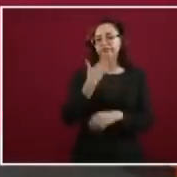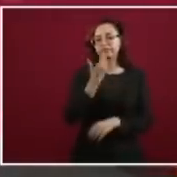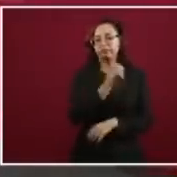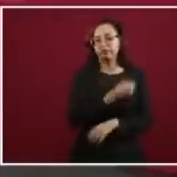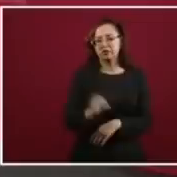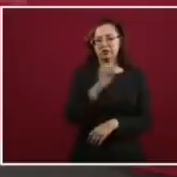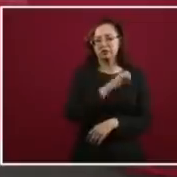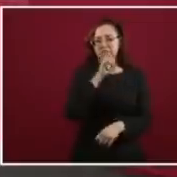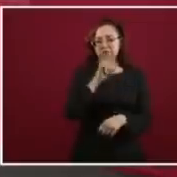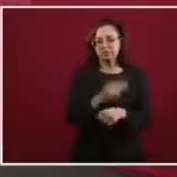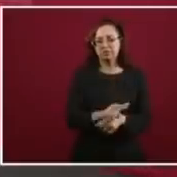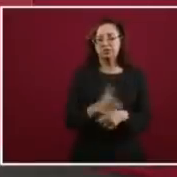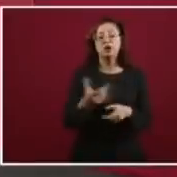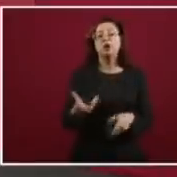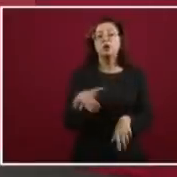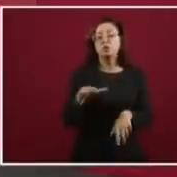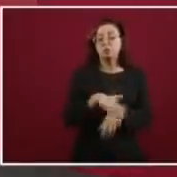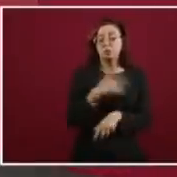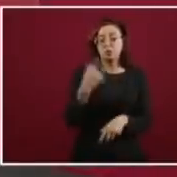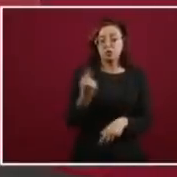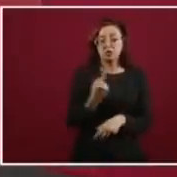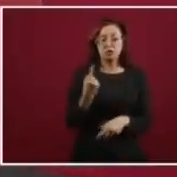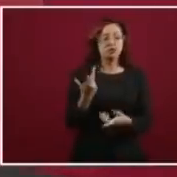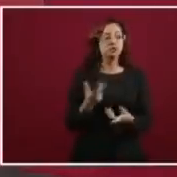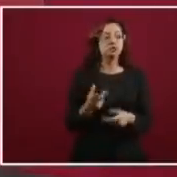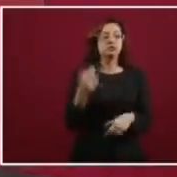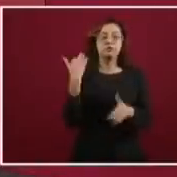porque no hay médicos suficientes